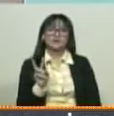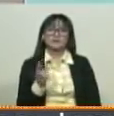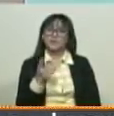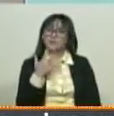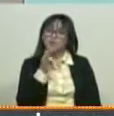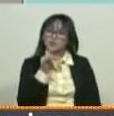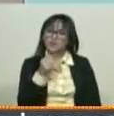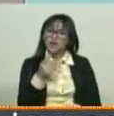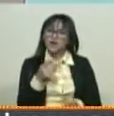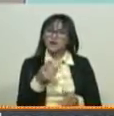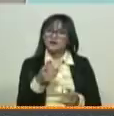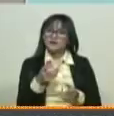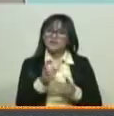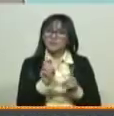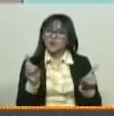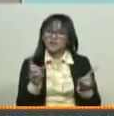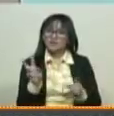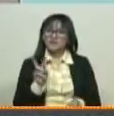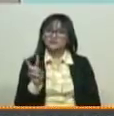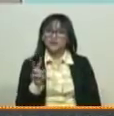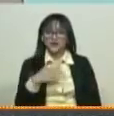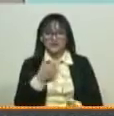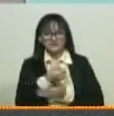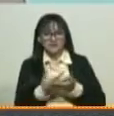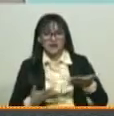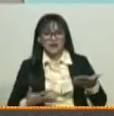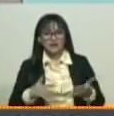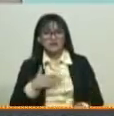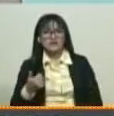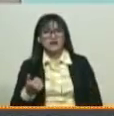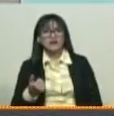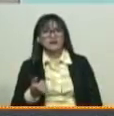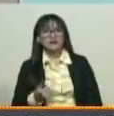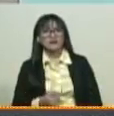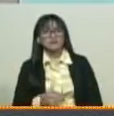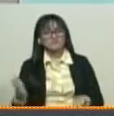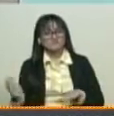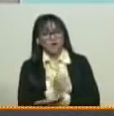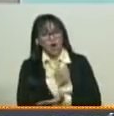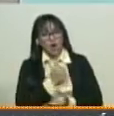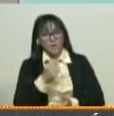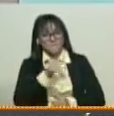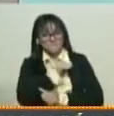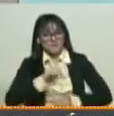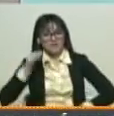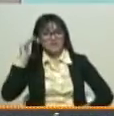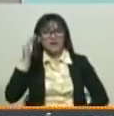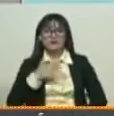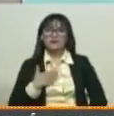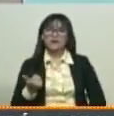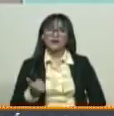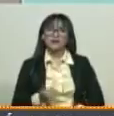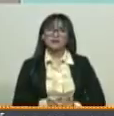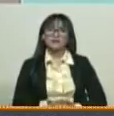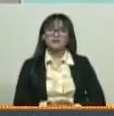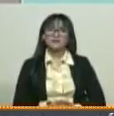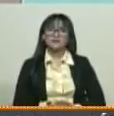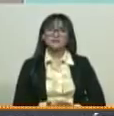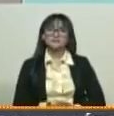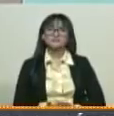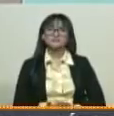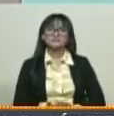democrática, ¿cuál es la que quiere Borges? ¿Un baño de sangre? ¿Un golpe de Estado? ¿Un golpe militar? Ese tipo